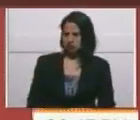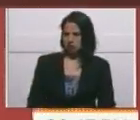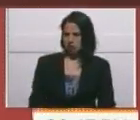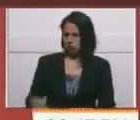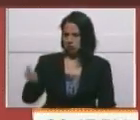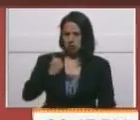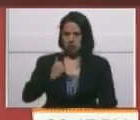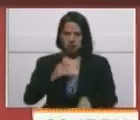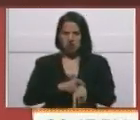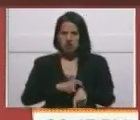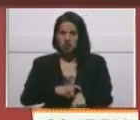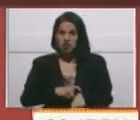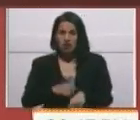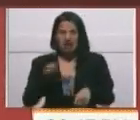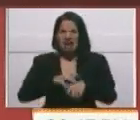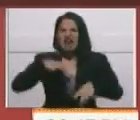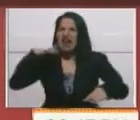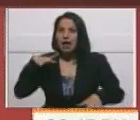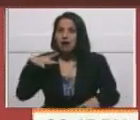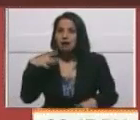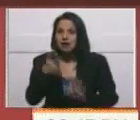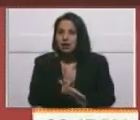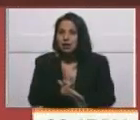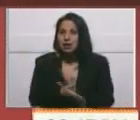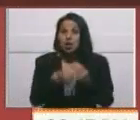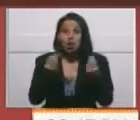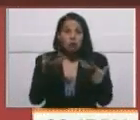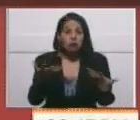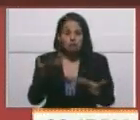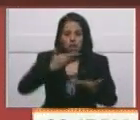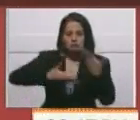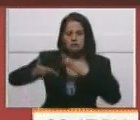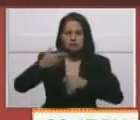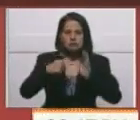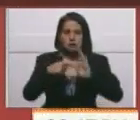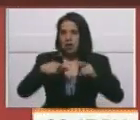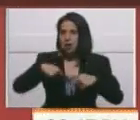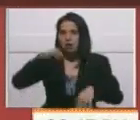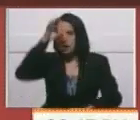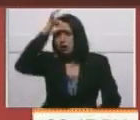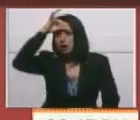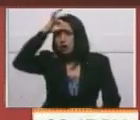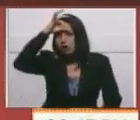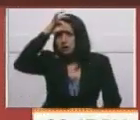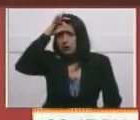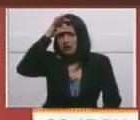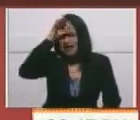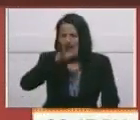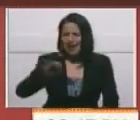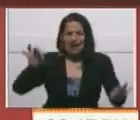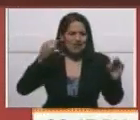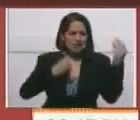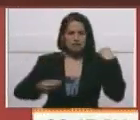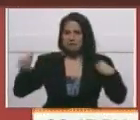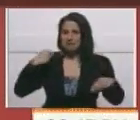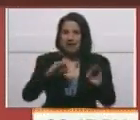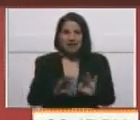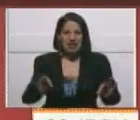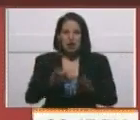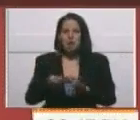momento lo grave de eso no era que estaban negociando un financiamiento sino que aquí nadie sabía en venezuela y lo peor de